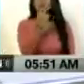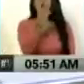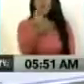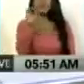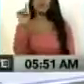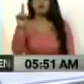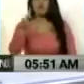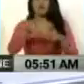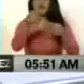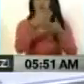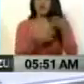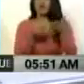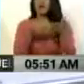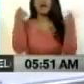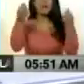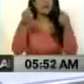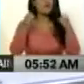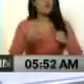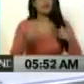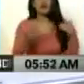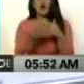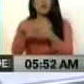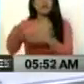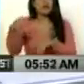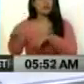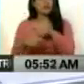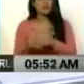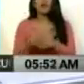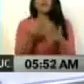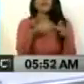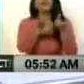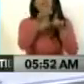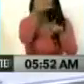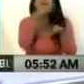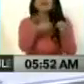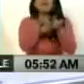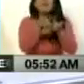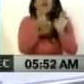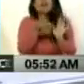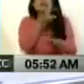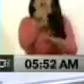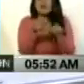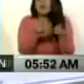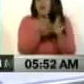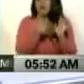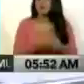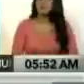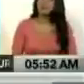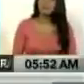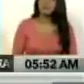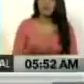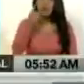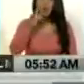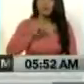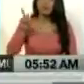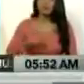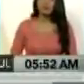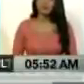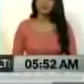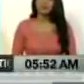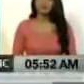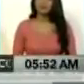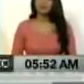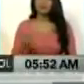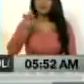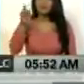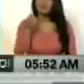muy grotesca, dantesca, contra la revolución y el pueblo. Vamos a ver qué tiene en su primera portada, en la portada inicial, el diario 2001 para este lunes